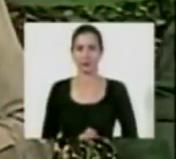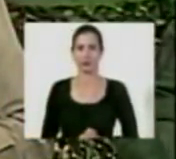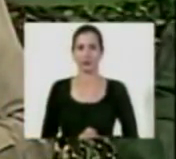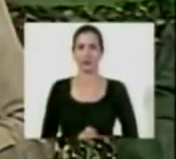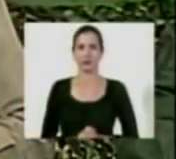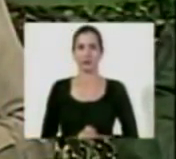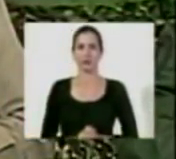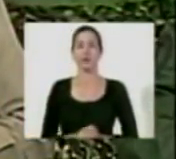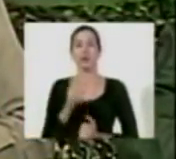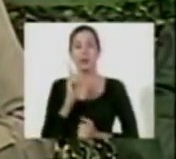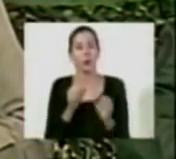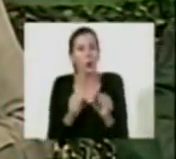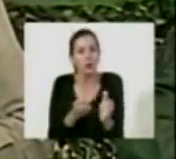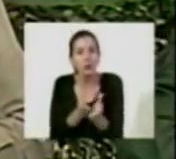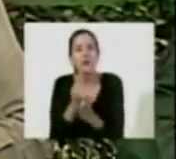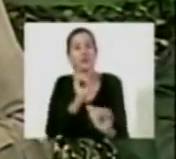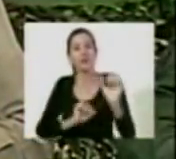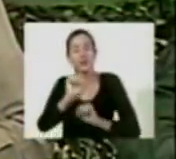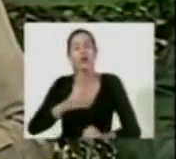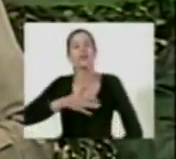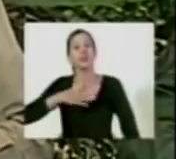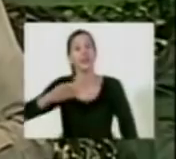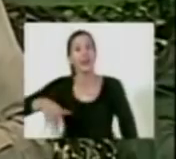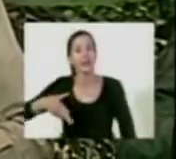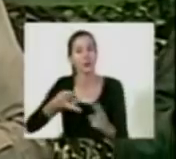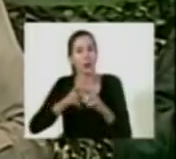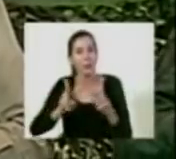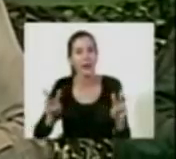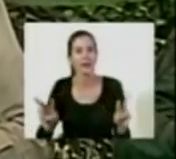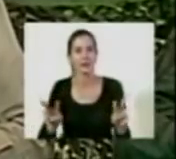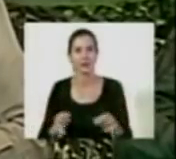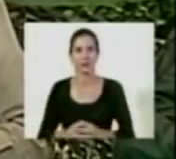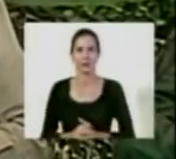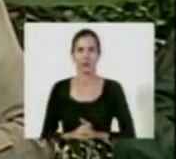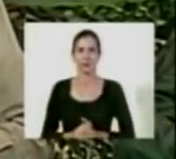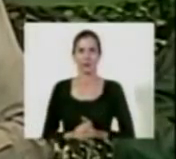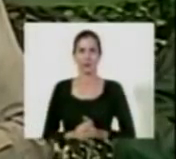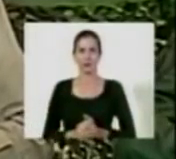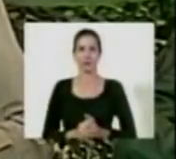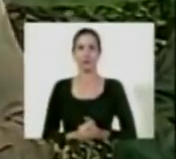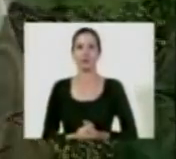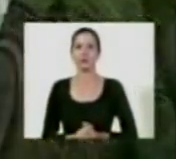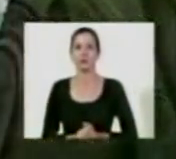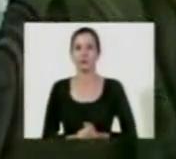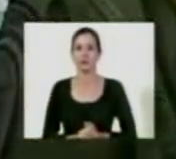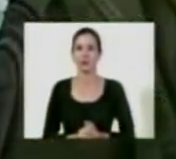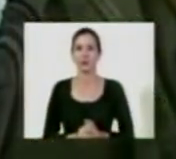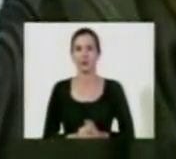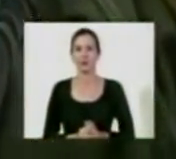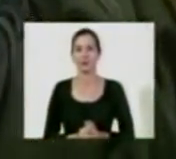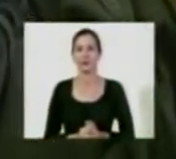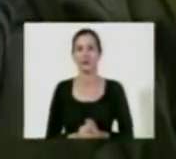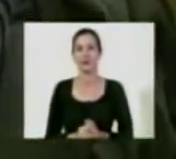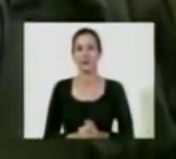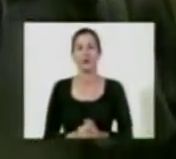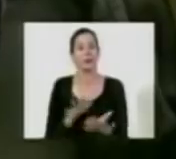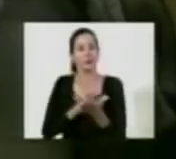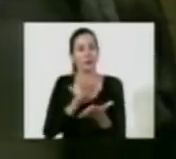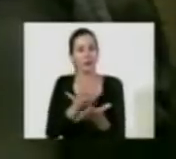Tenemos que seguir defendiendo el derecho a la paz, a la estabilidad. La estabilidad de